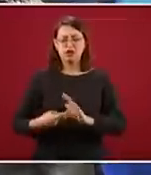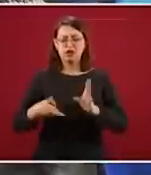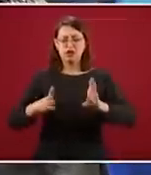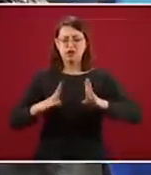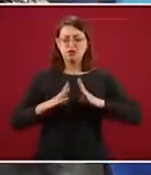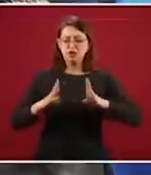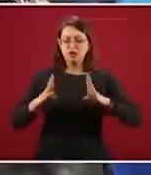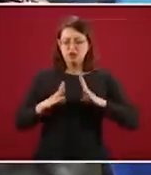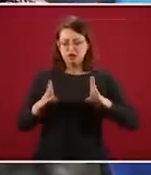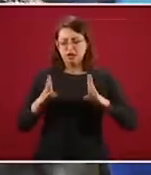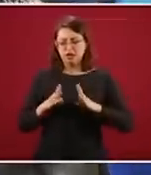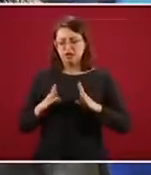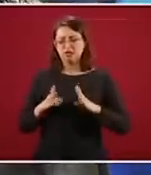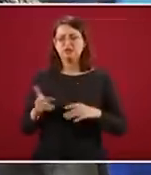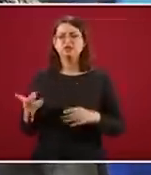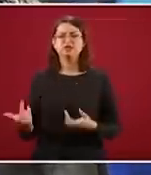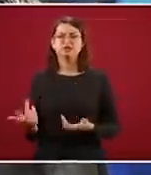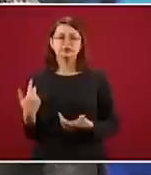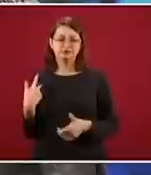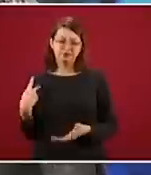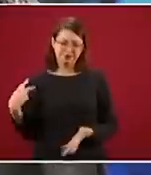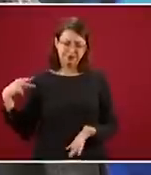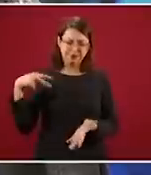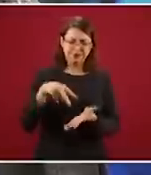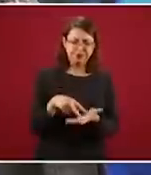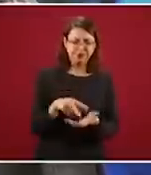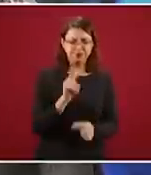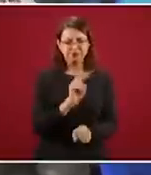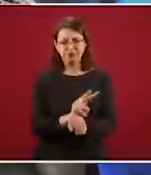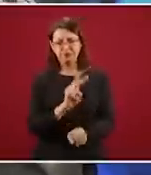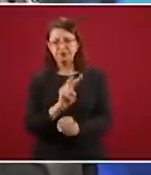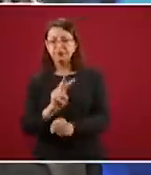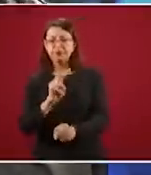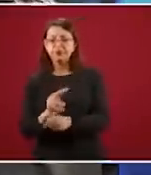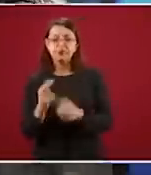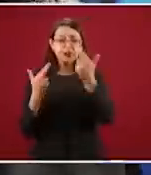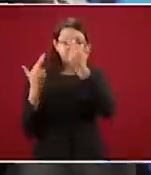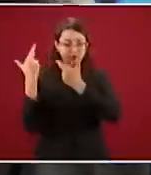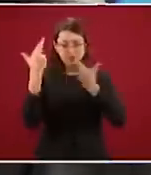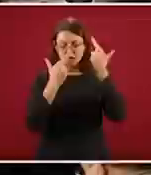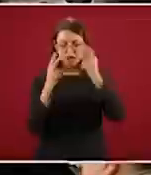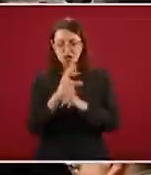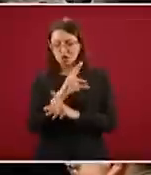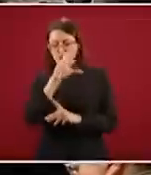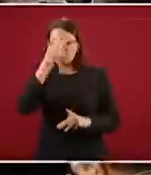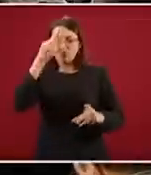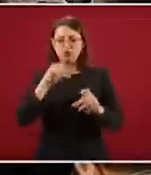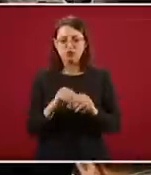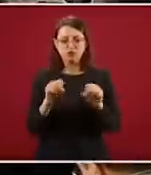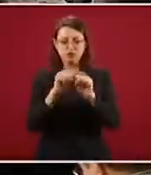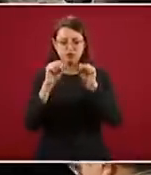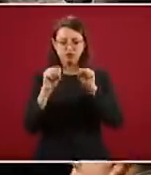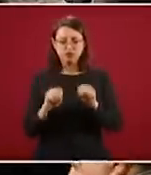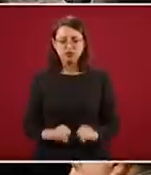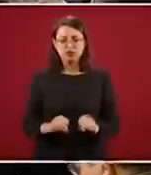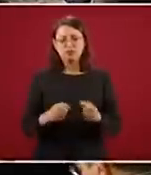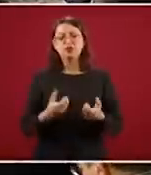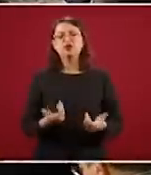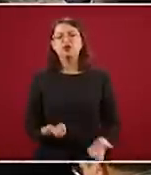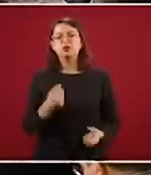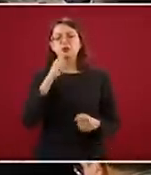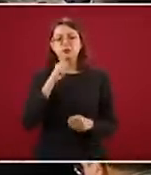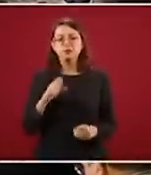y Marina, con la verificación básicamente para verificar y monitorear el sistema SCADA